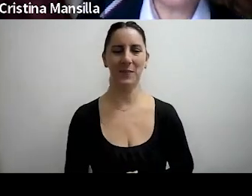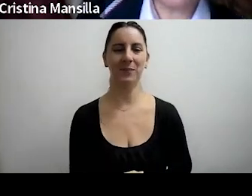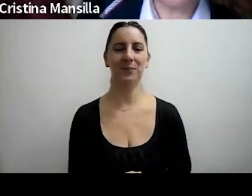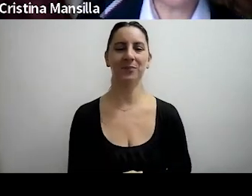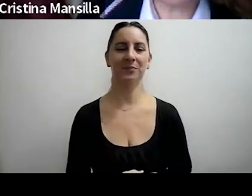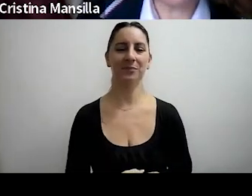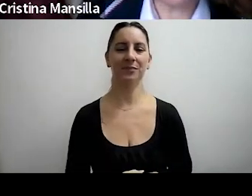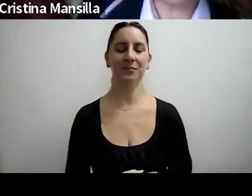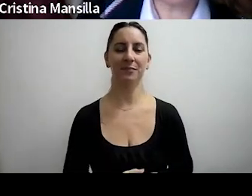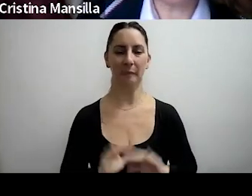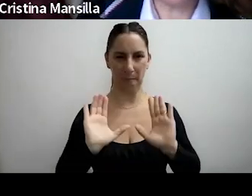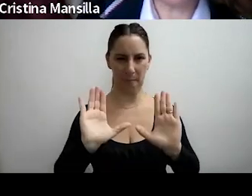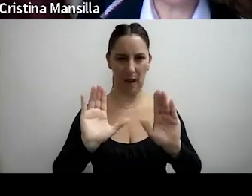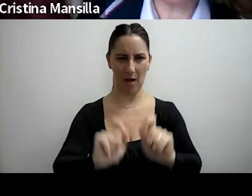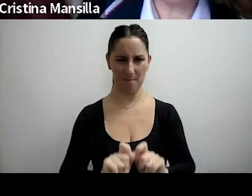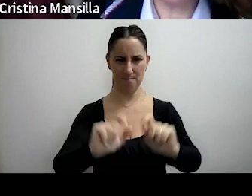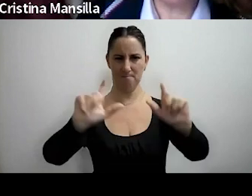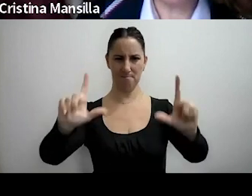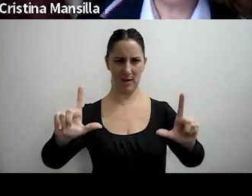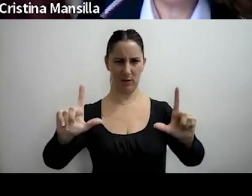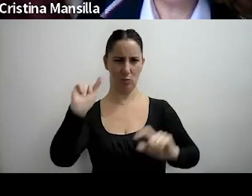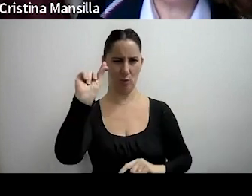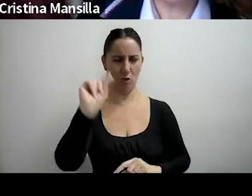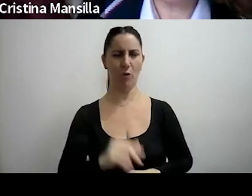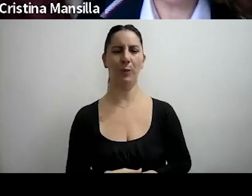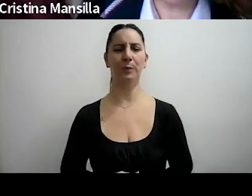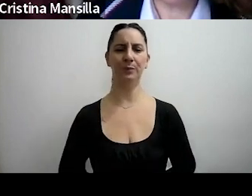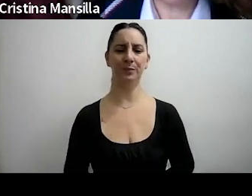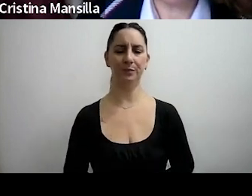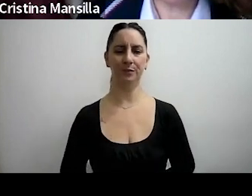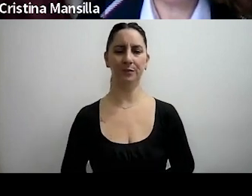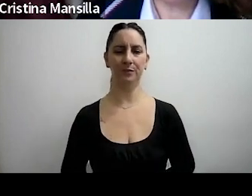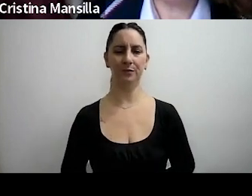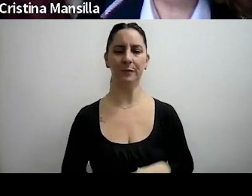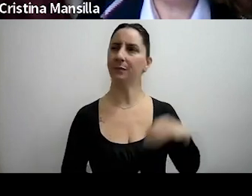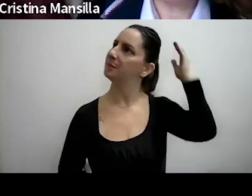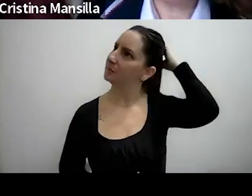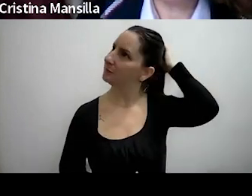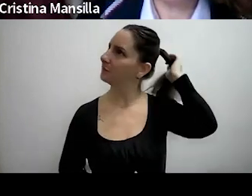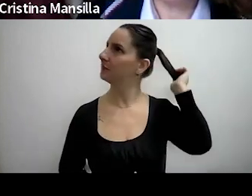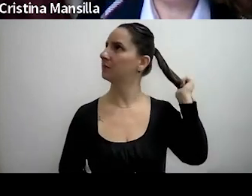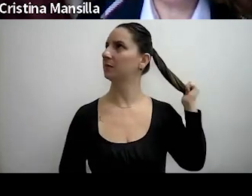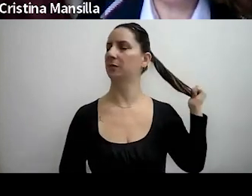ver, espérenme que vamos a ampliar esta pantalla. Un poquitito, a ver.